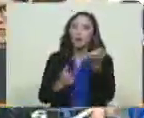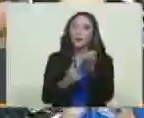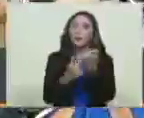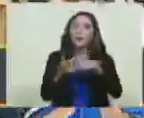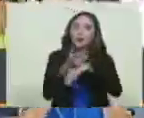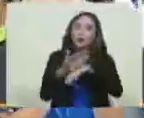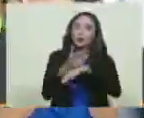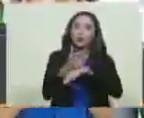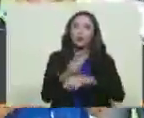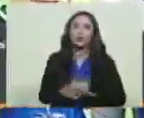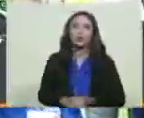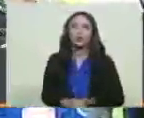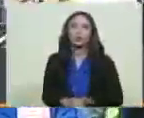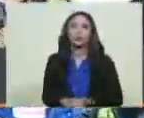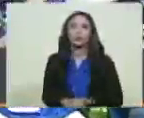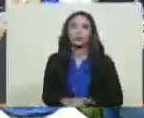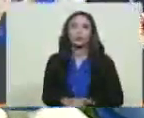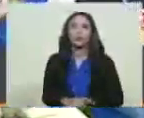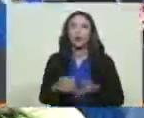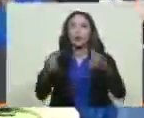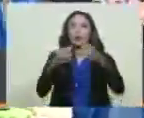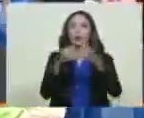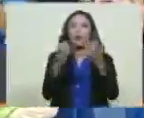poderoso movimiento estudiantil